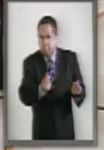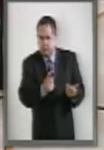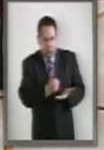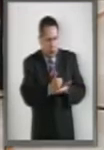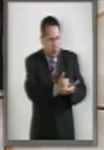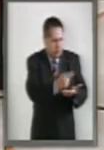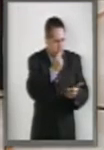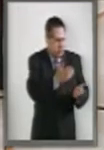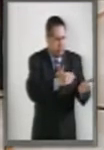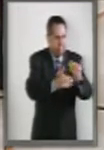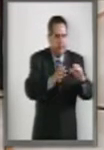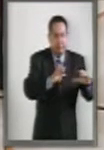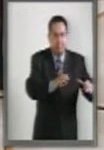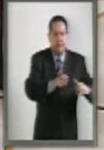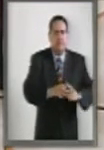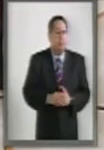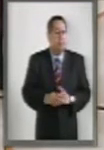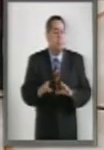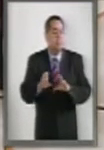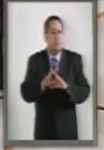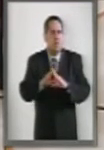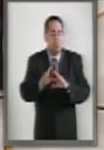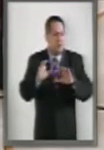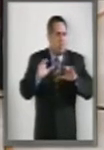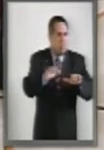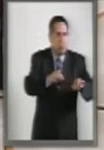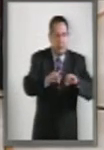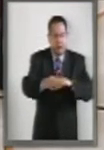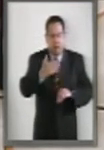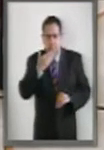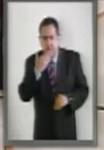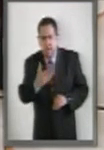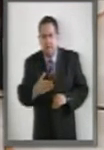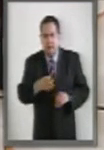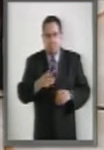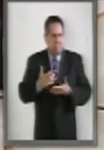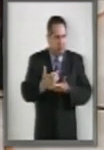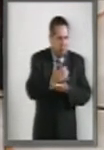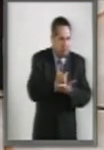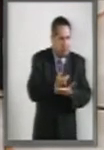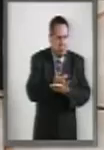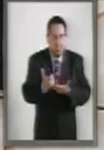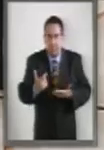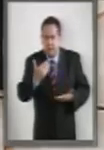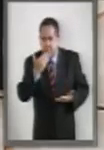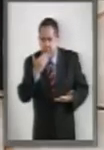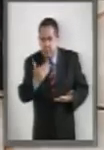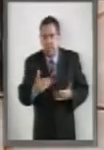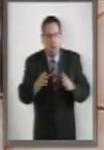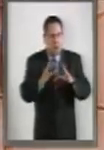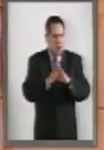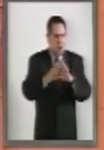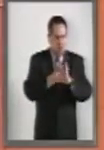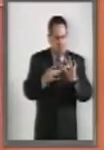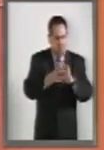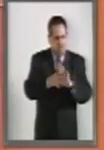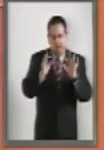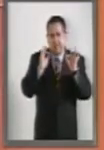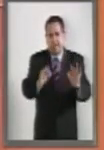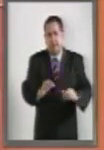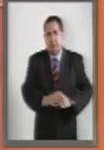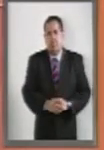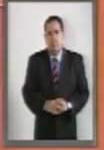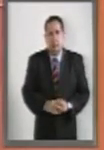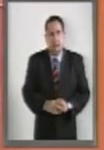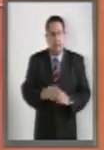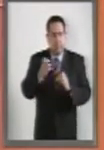generen crecimiento económico, empleos bien remunerados, estabilidad económica y baja inflación.